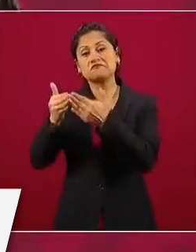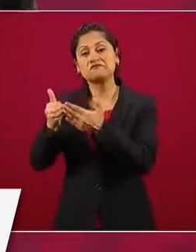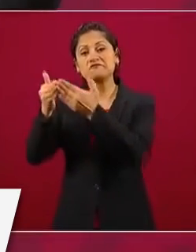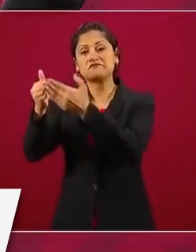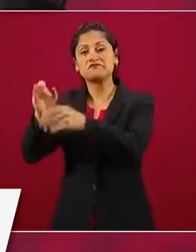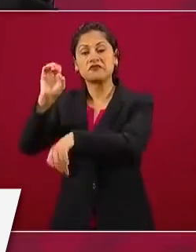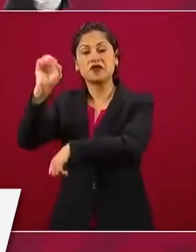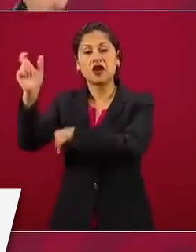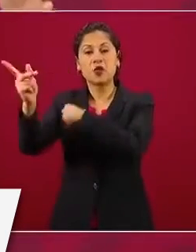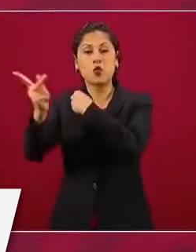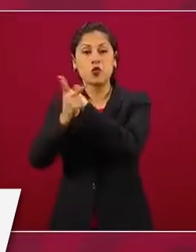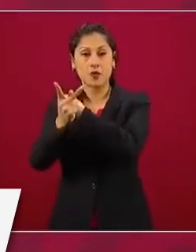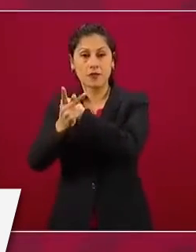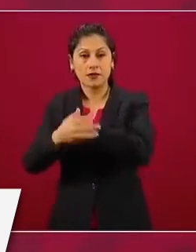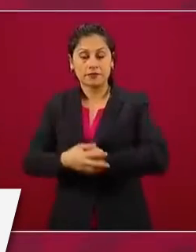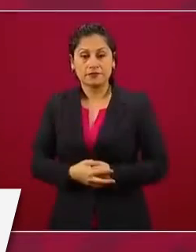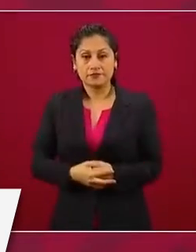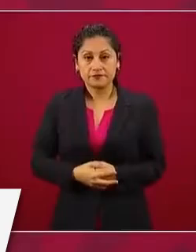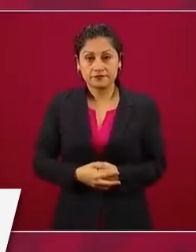Los edificios